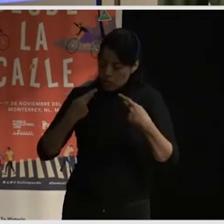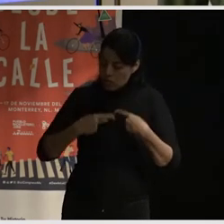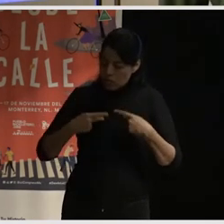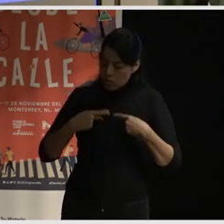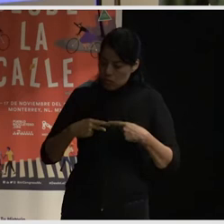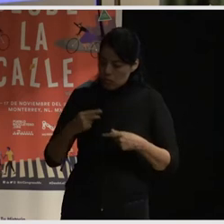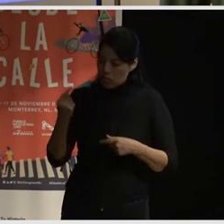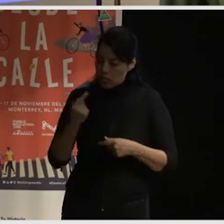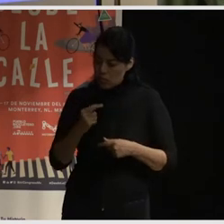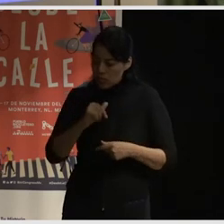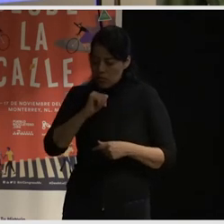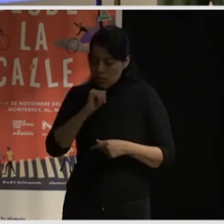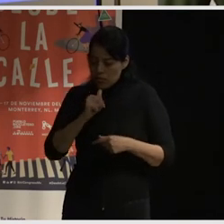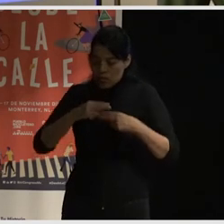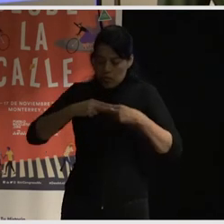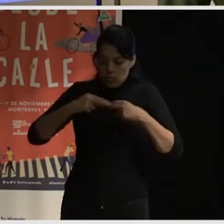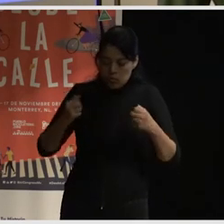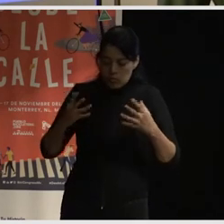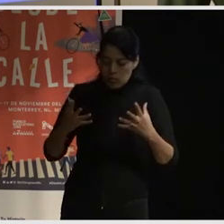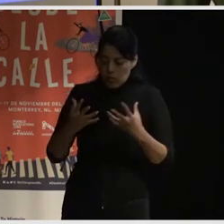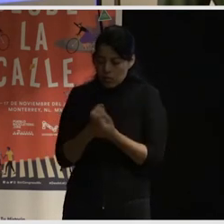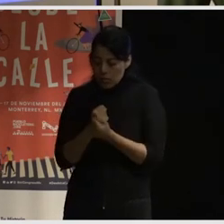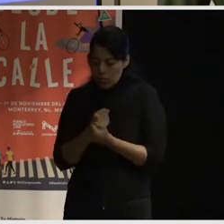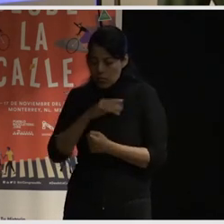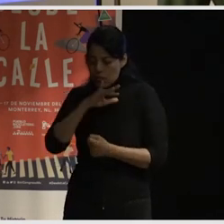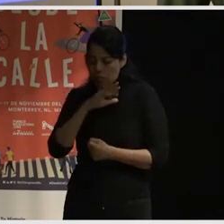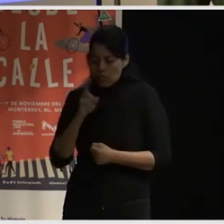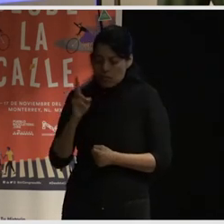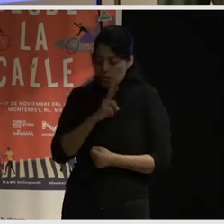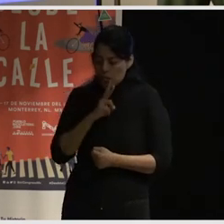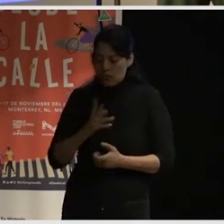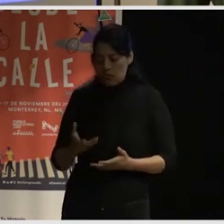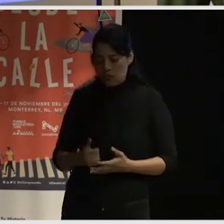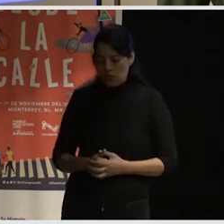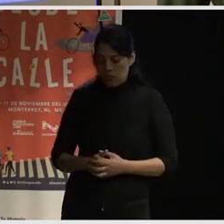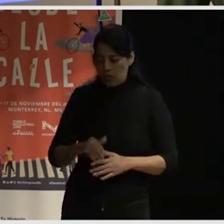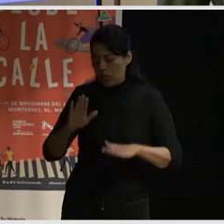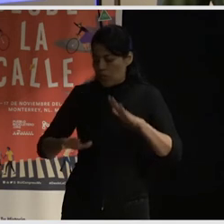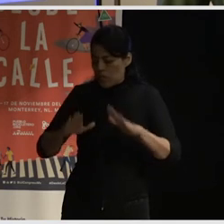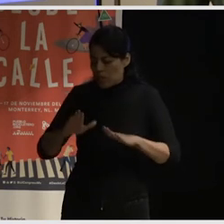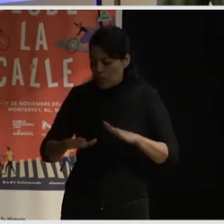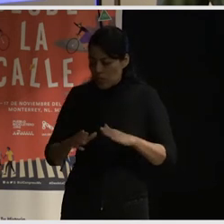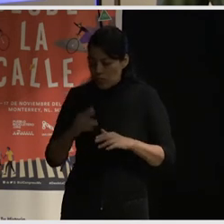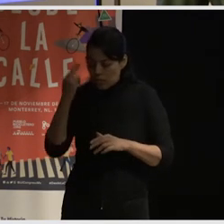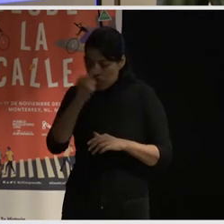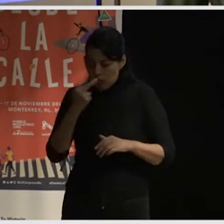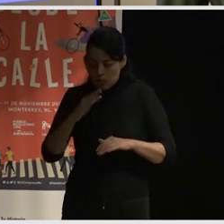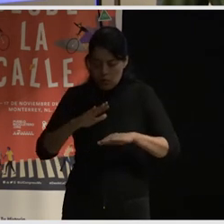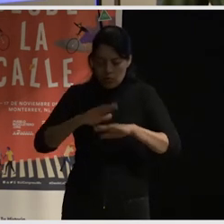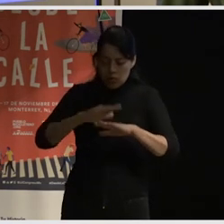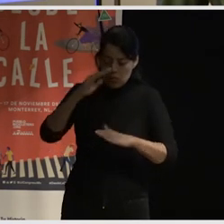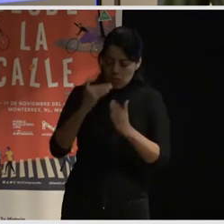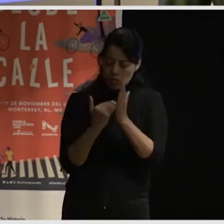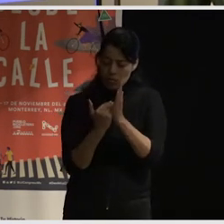que nadie estaba a salvo de la contaminación si bien a veces se registran índices más altos dentro